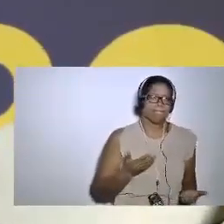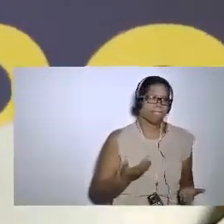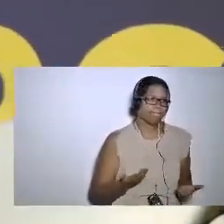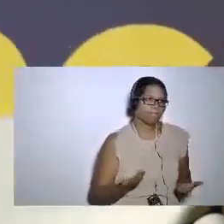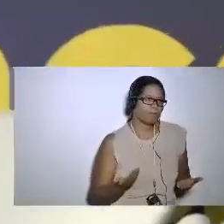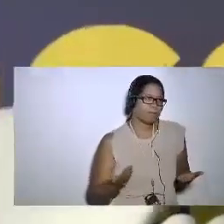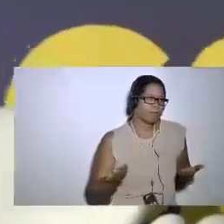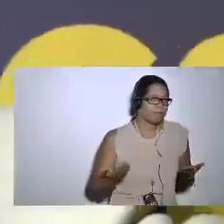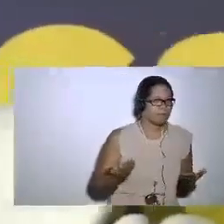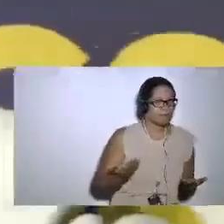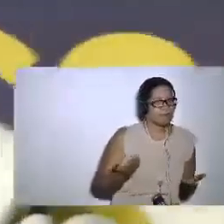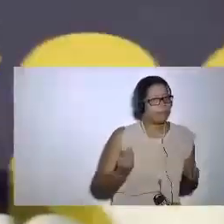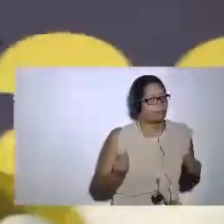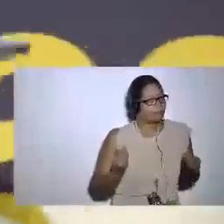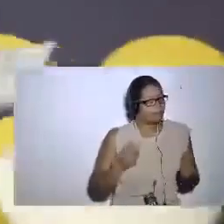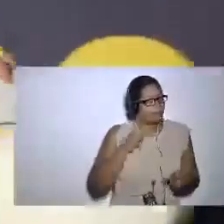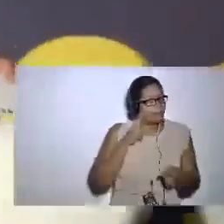tener